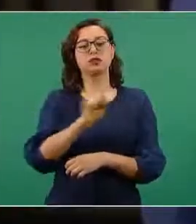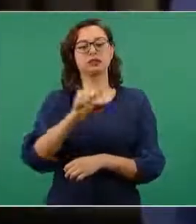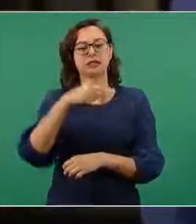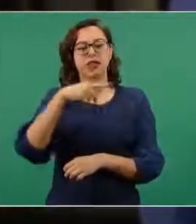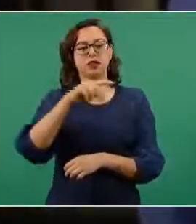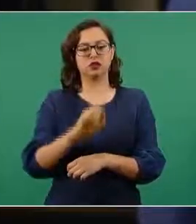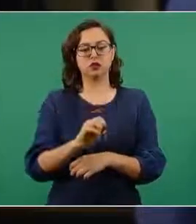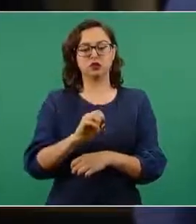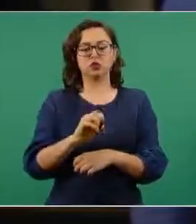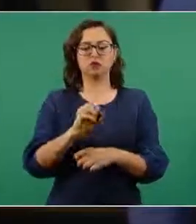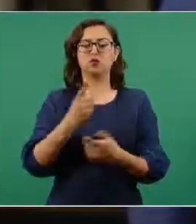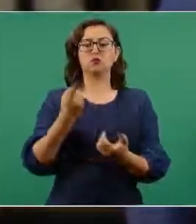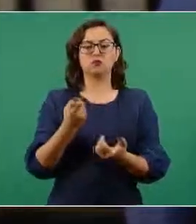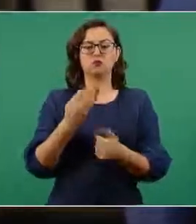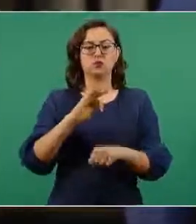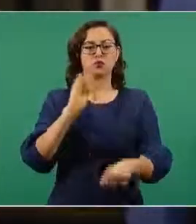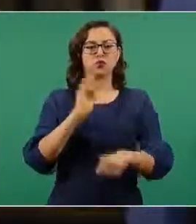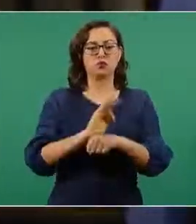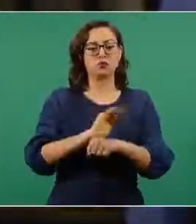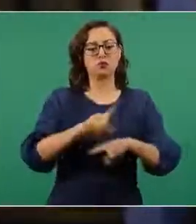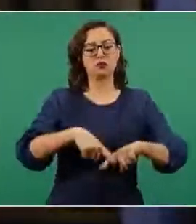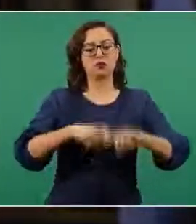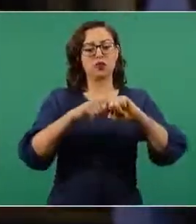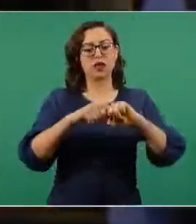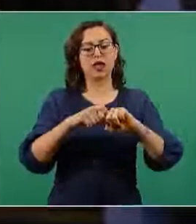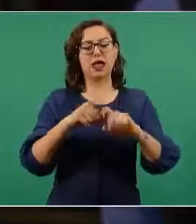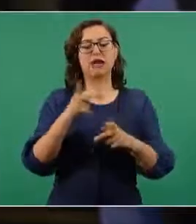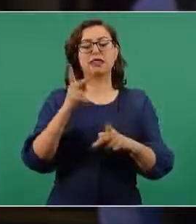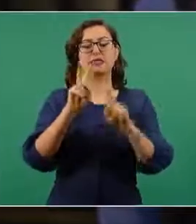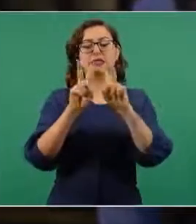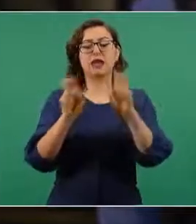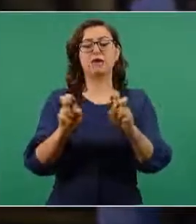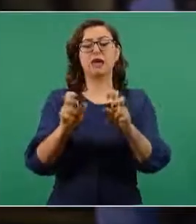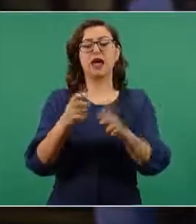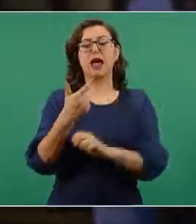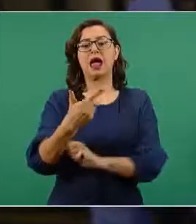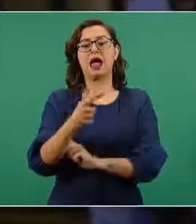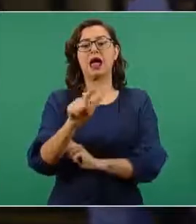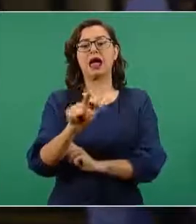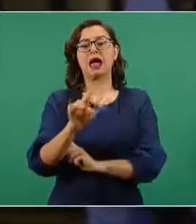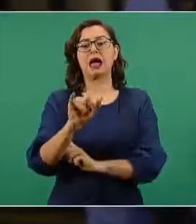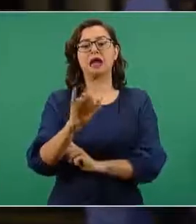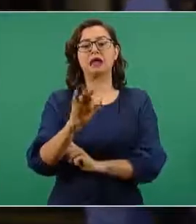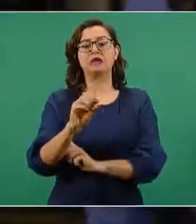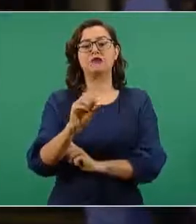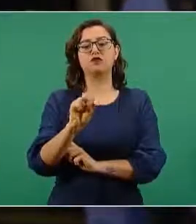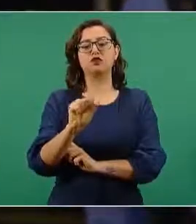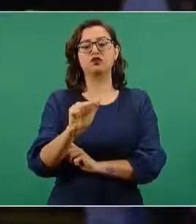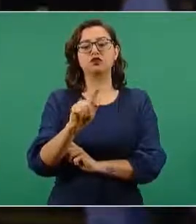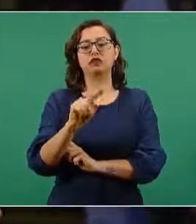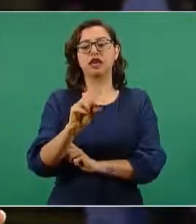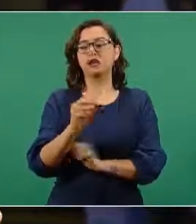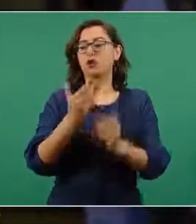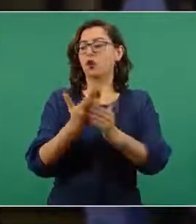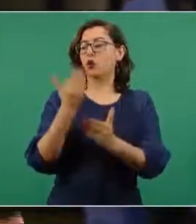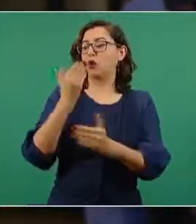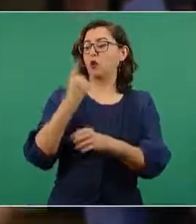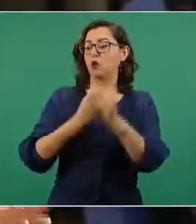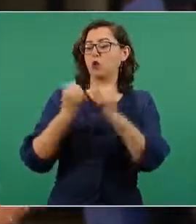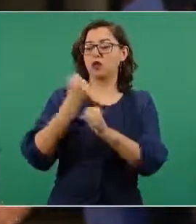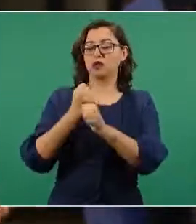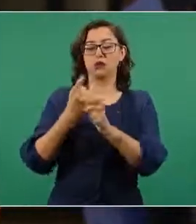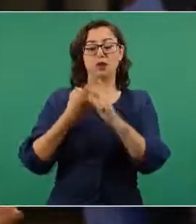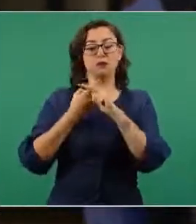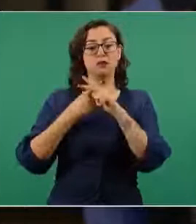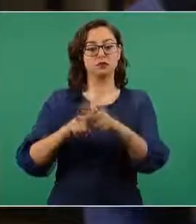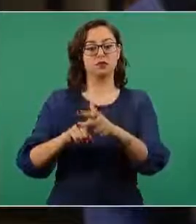del glifosato que apenas se publicó el último día de diciembre del año pasado, que entró en vigor y pues que